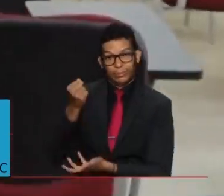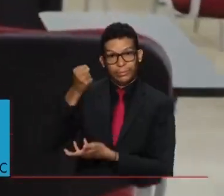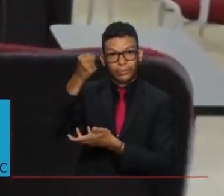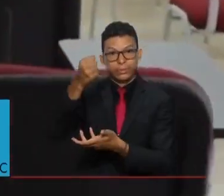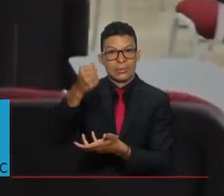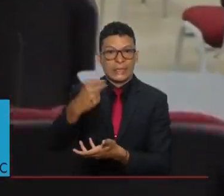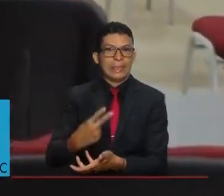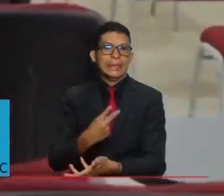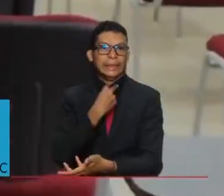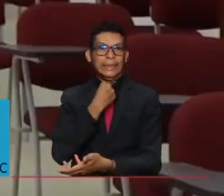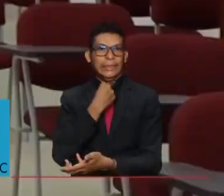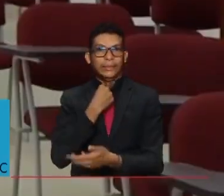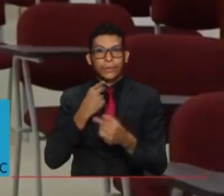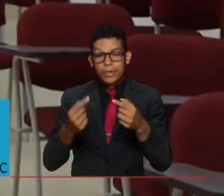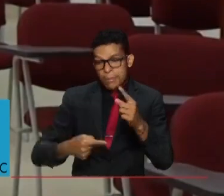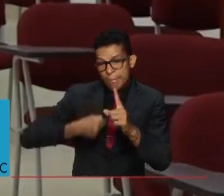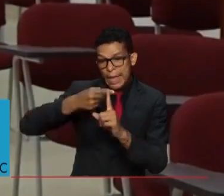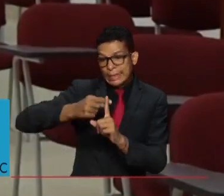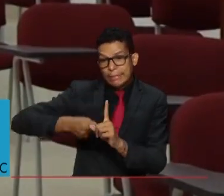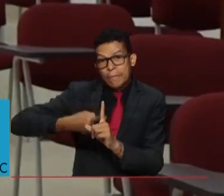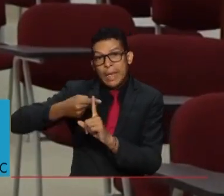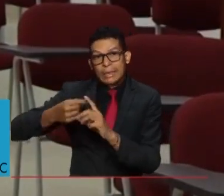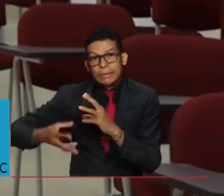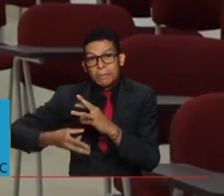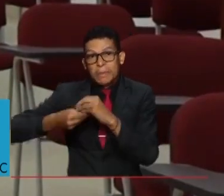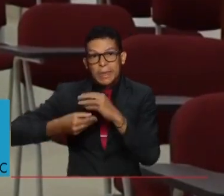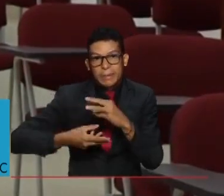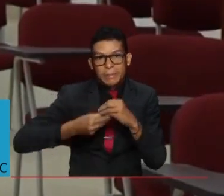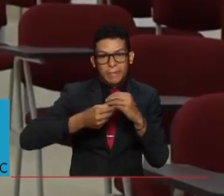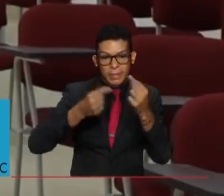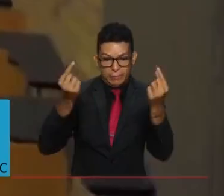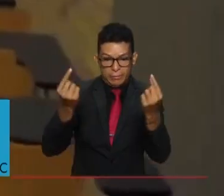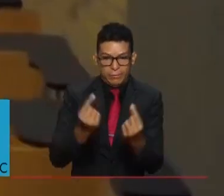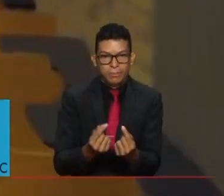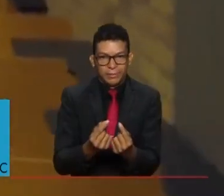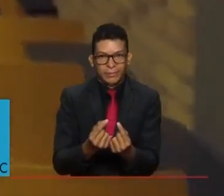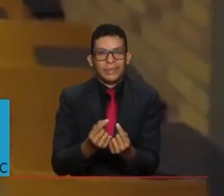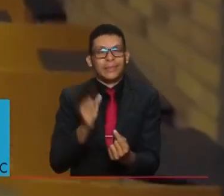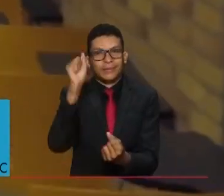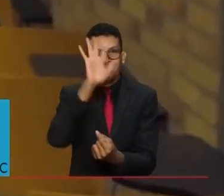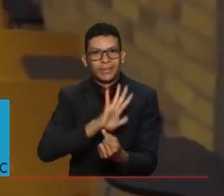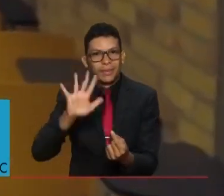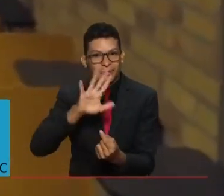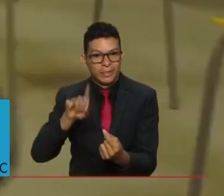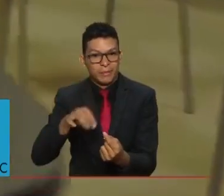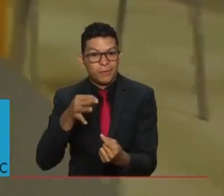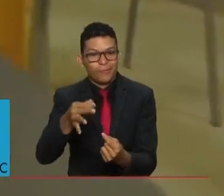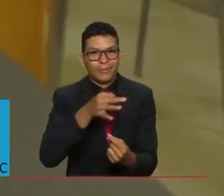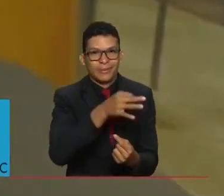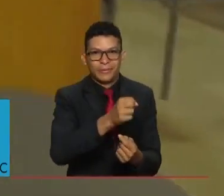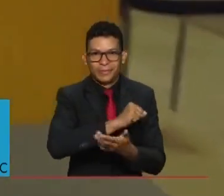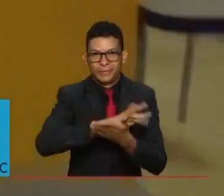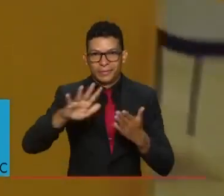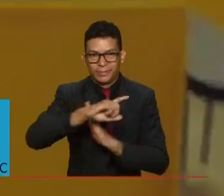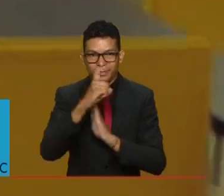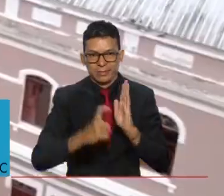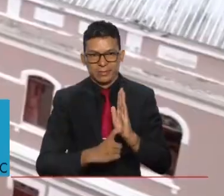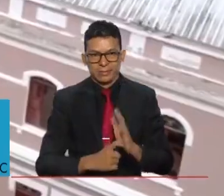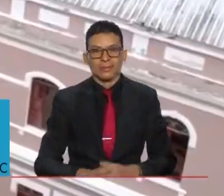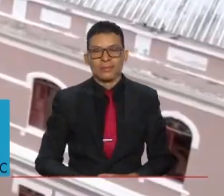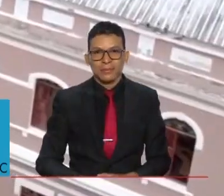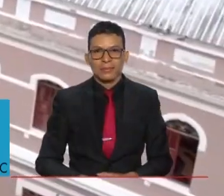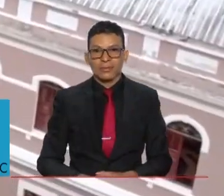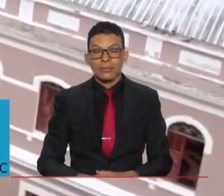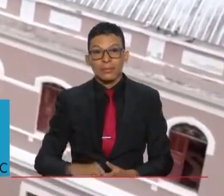resultan insuficientes, pero sumados a los esfuerzos del departamento y los municipios, se logra la gratuidad absoluta. El